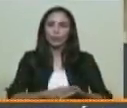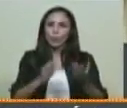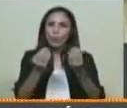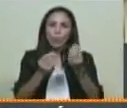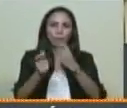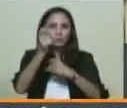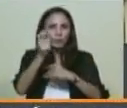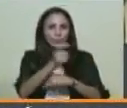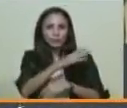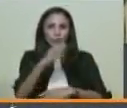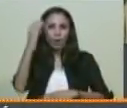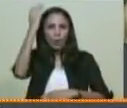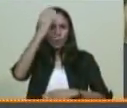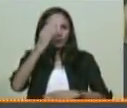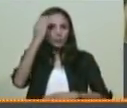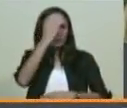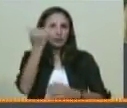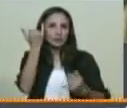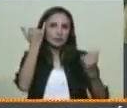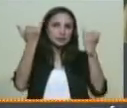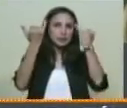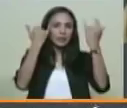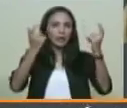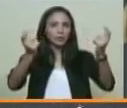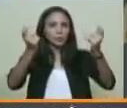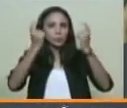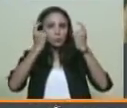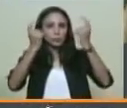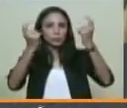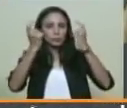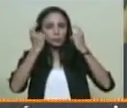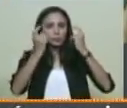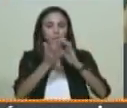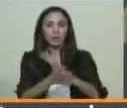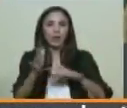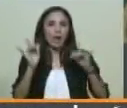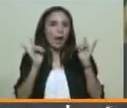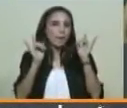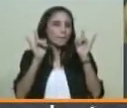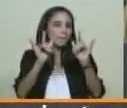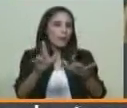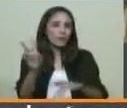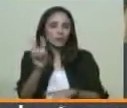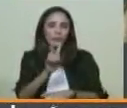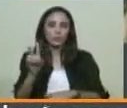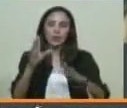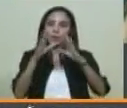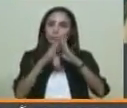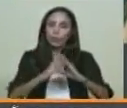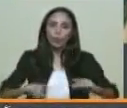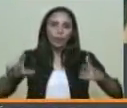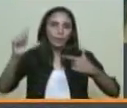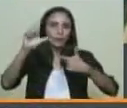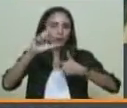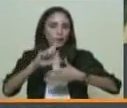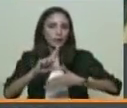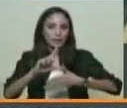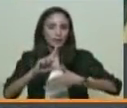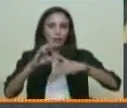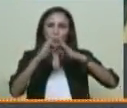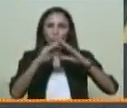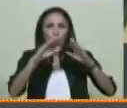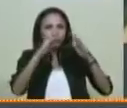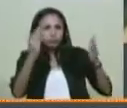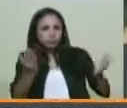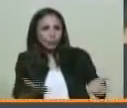y millones, no solamente dentro de Venezuela, su amada Venezuela, sino América Latina toda, el mundo entero,